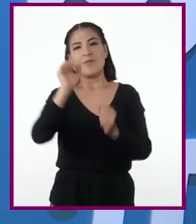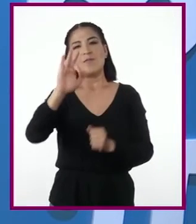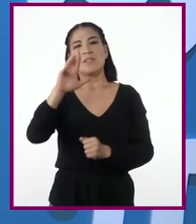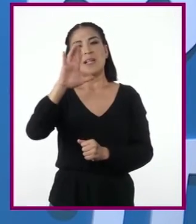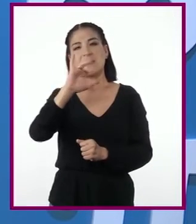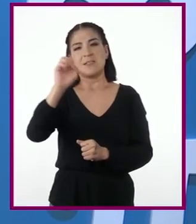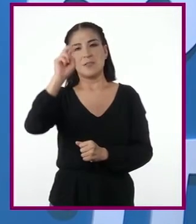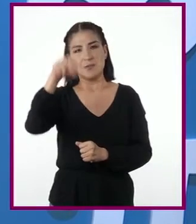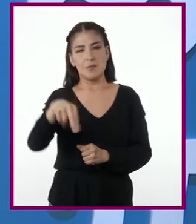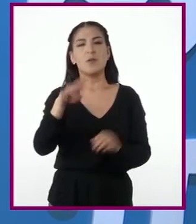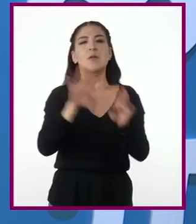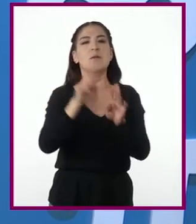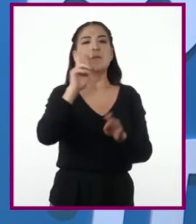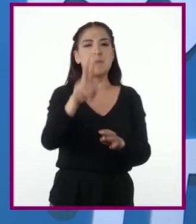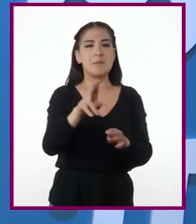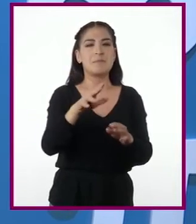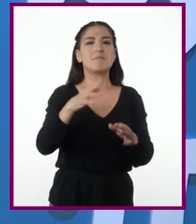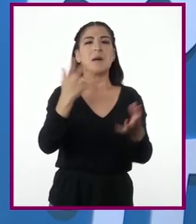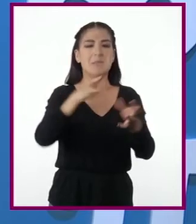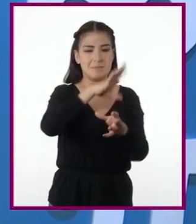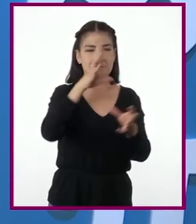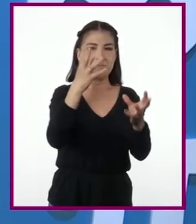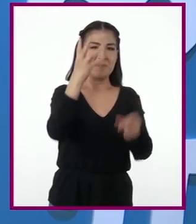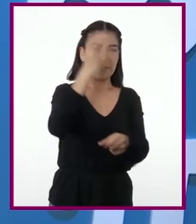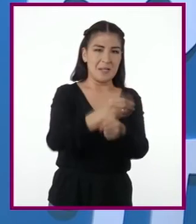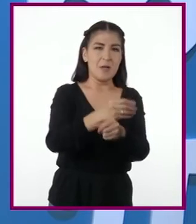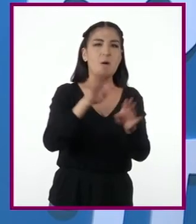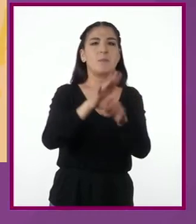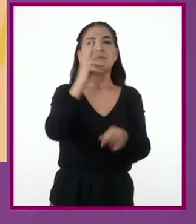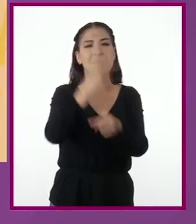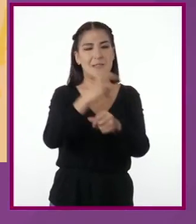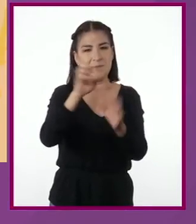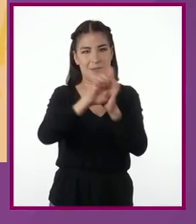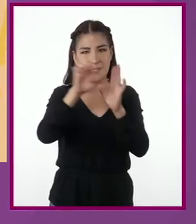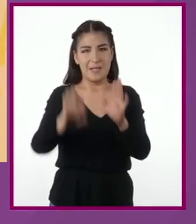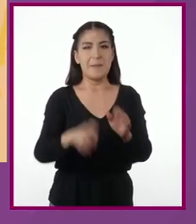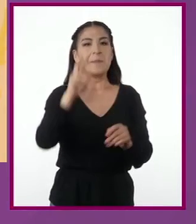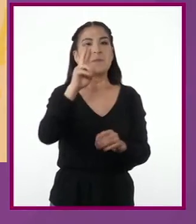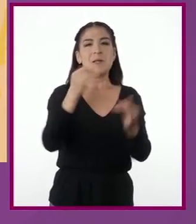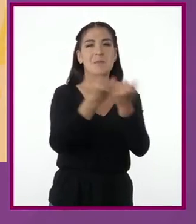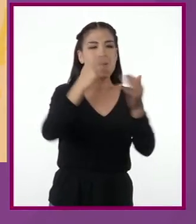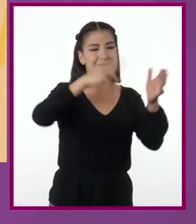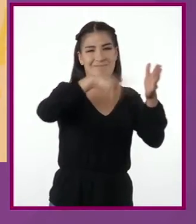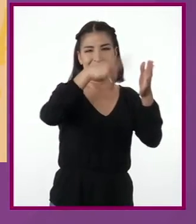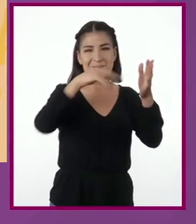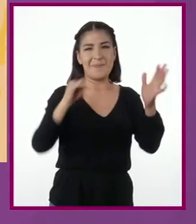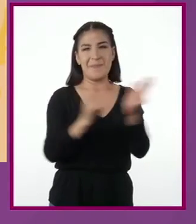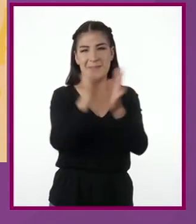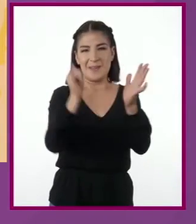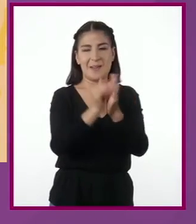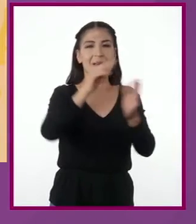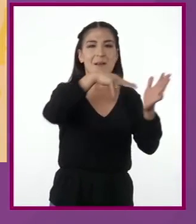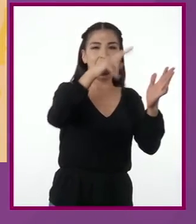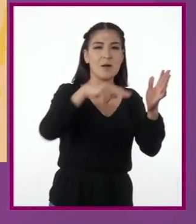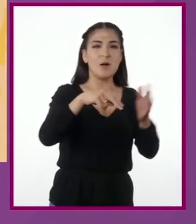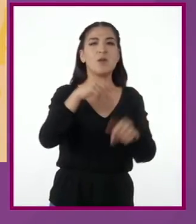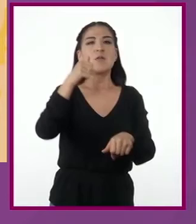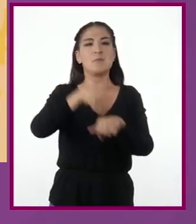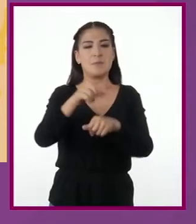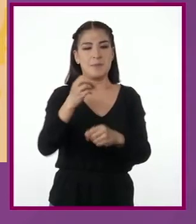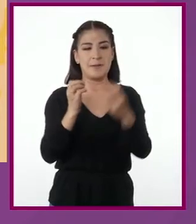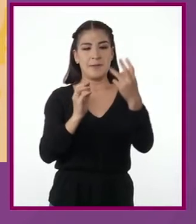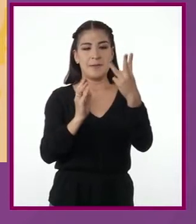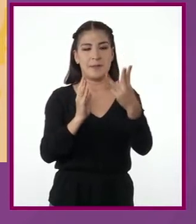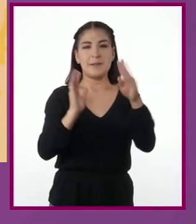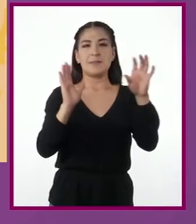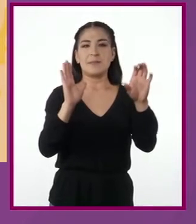signos en las fracciones, resolveremos un segundo ejemplo. Para pintar una pieza de cerámica se requieren 3/5 de una